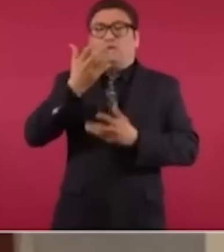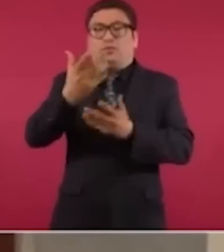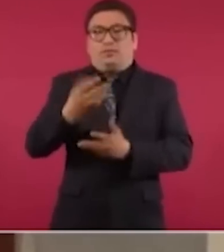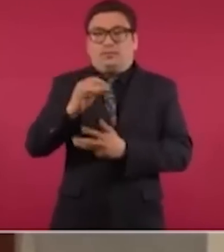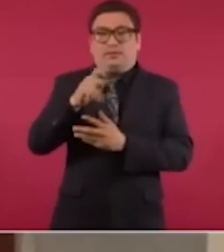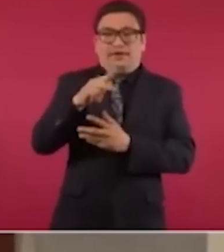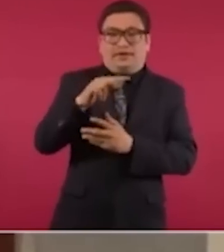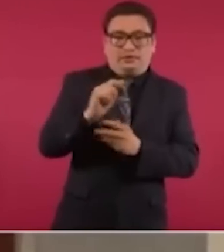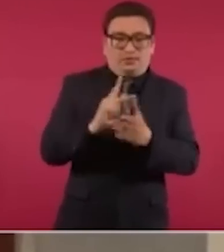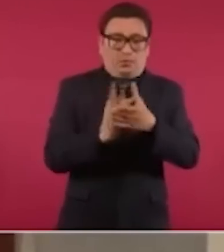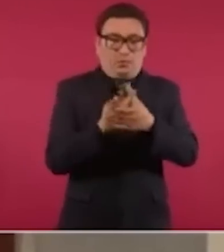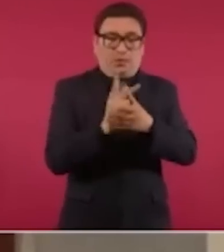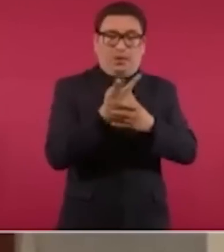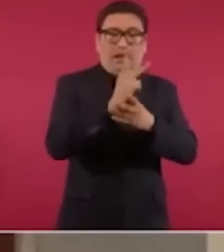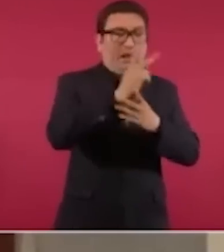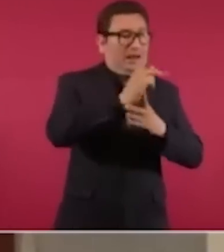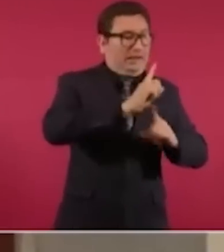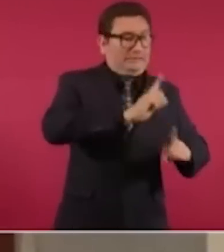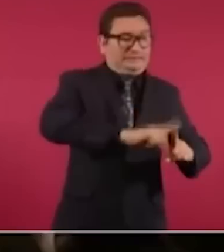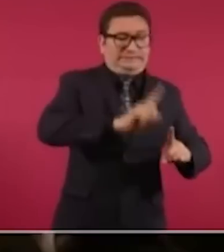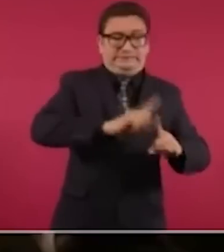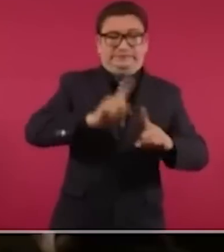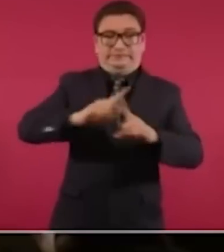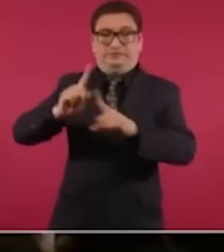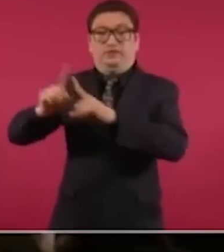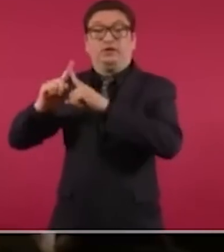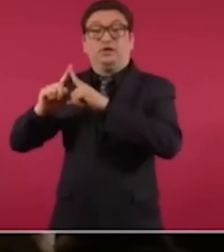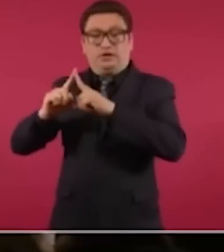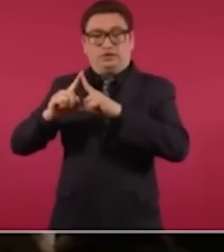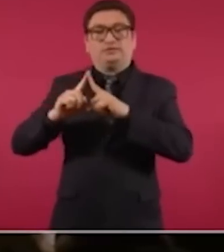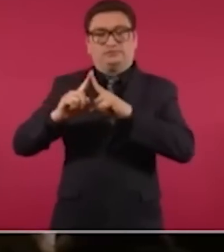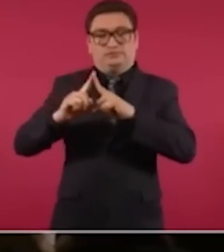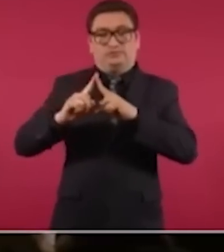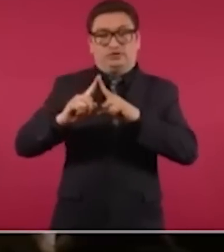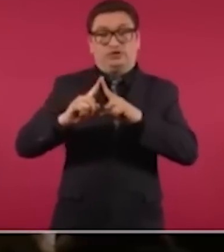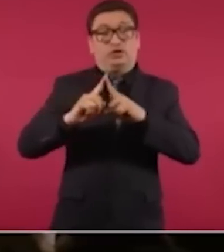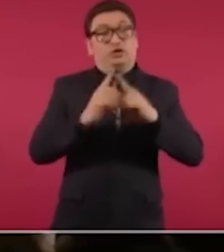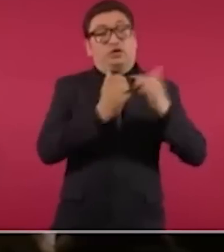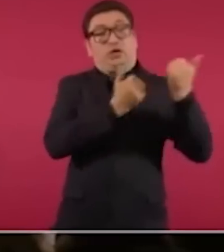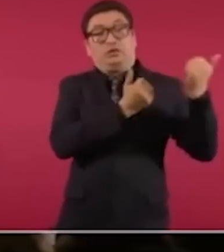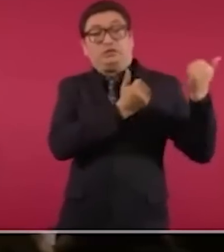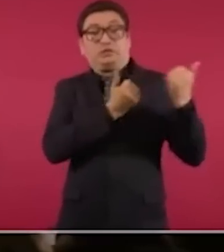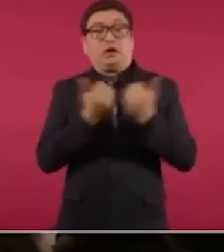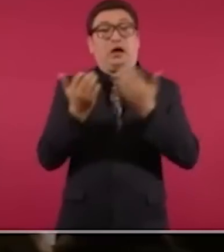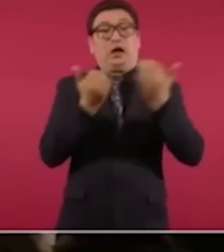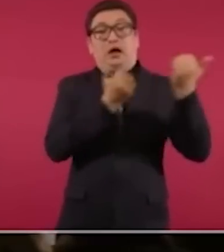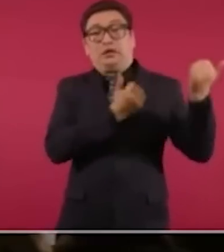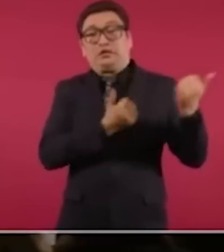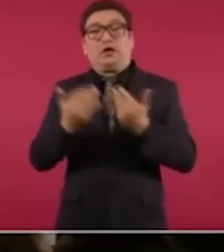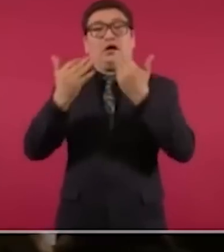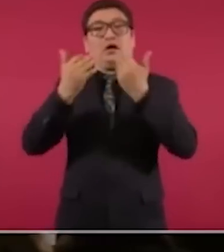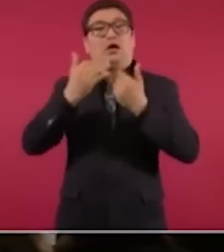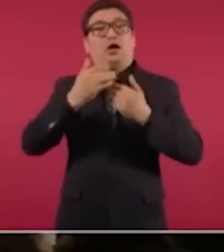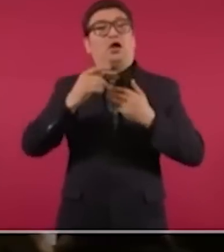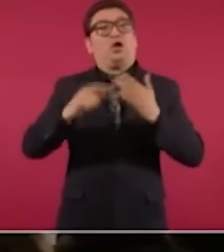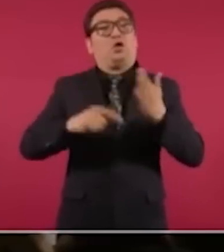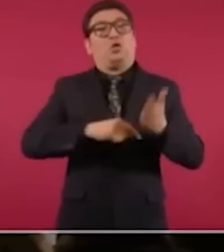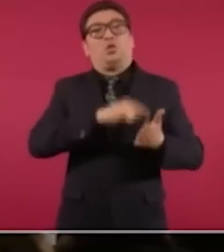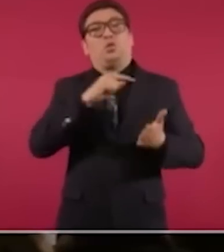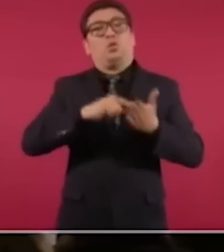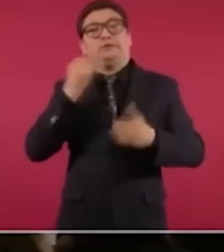y plantas exóticas traídas en caravanas de lejanos